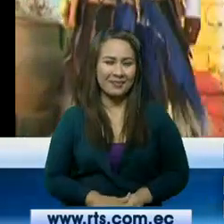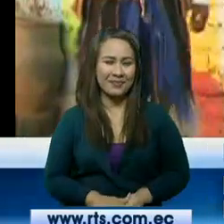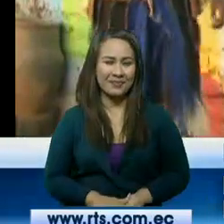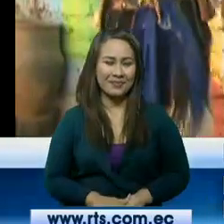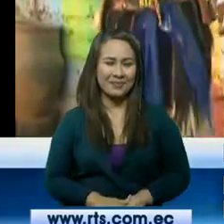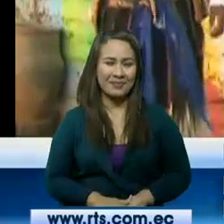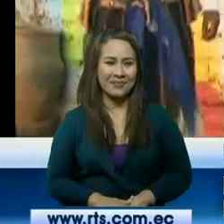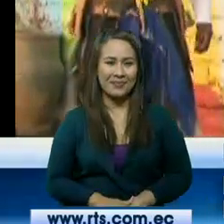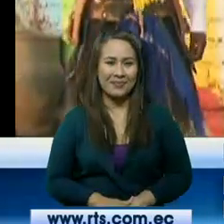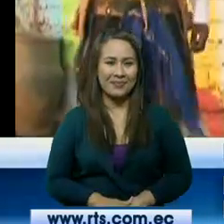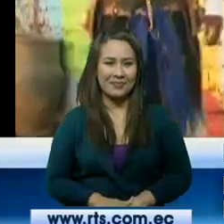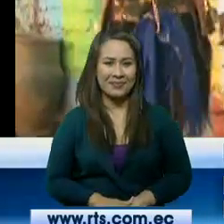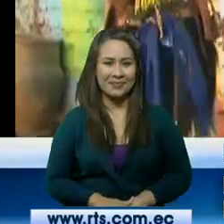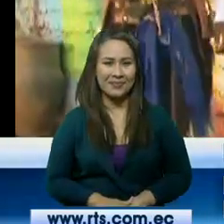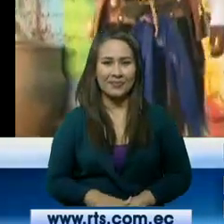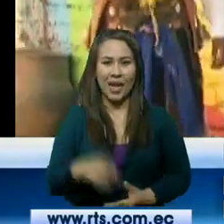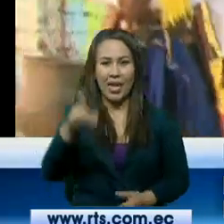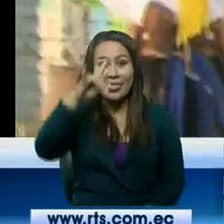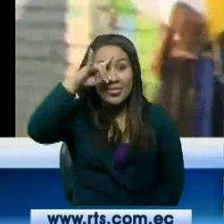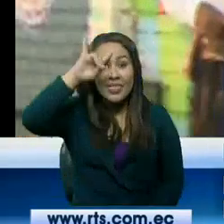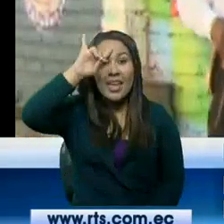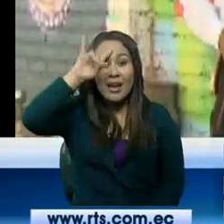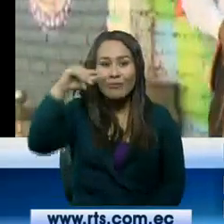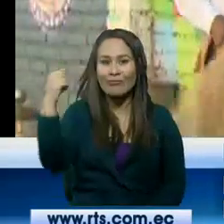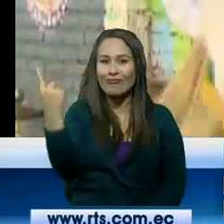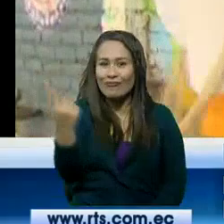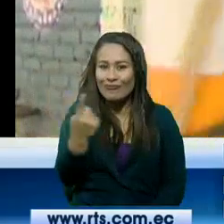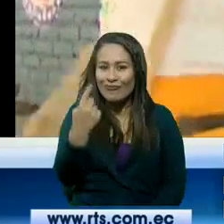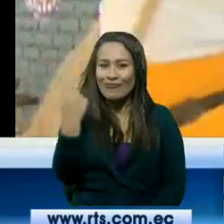Esa vueltita de Abluma.